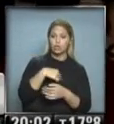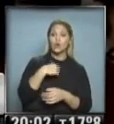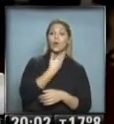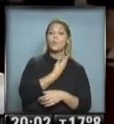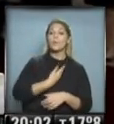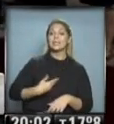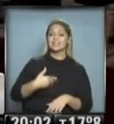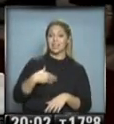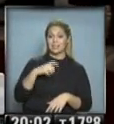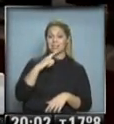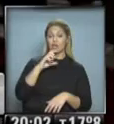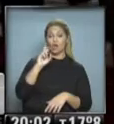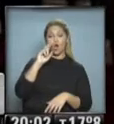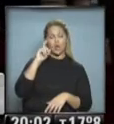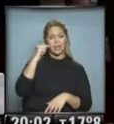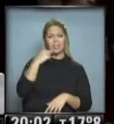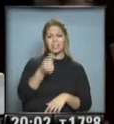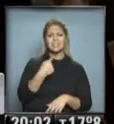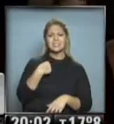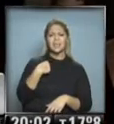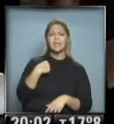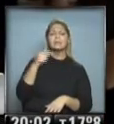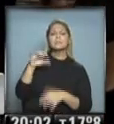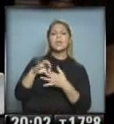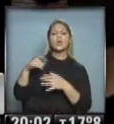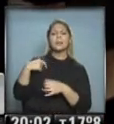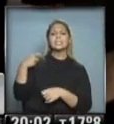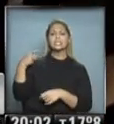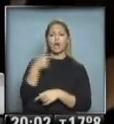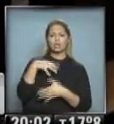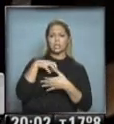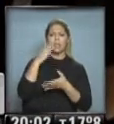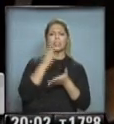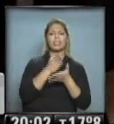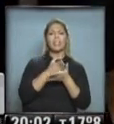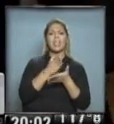presidente Correa consideró que Europa destrozó el derecho internacional sobre la